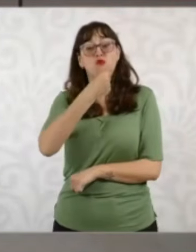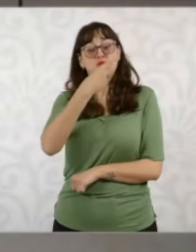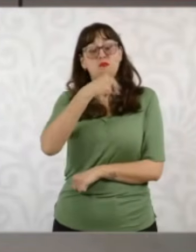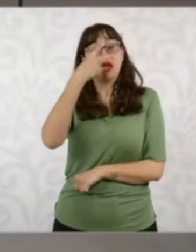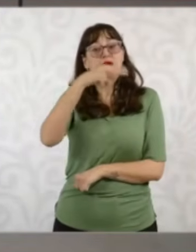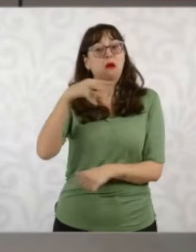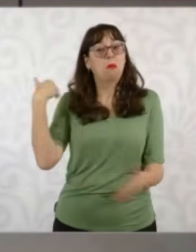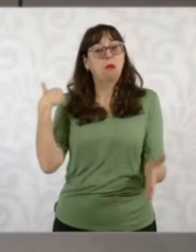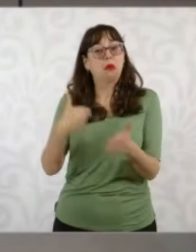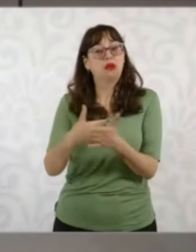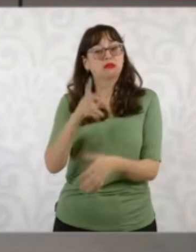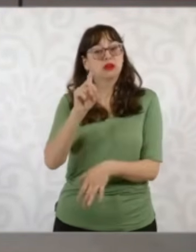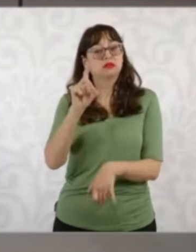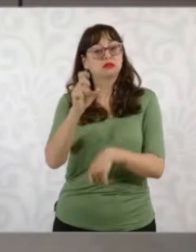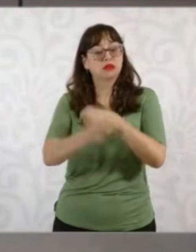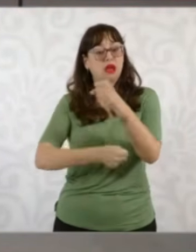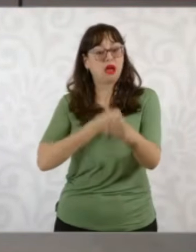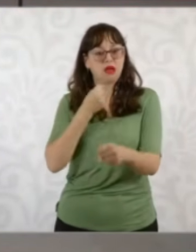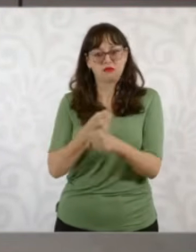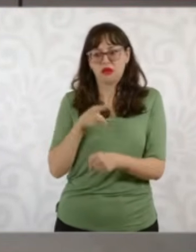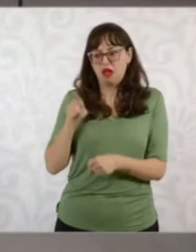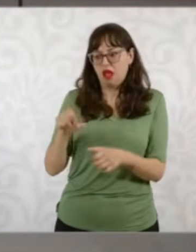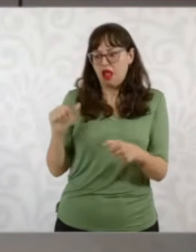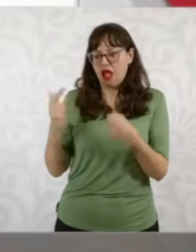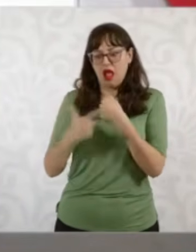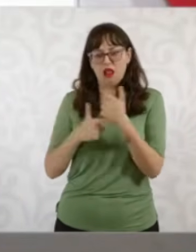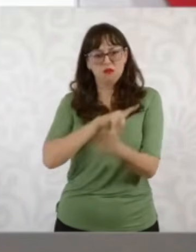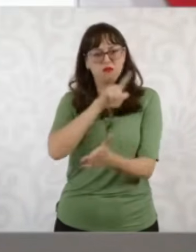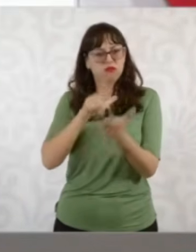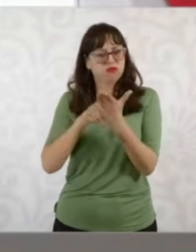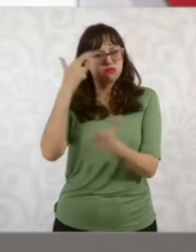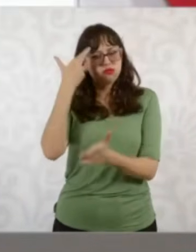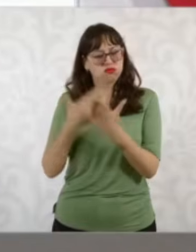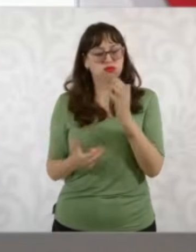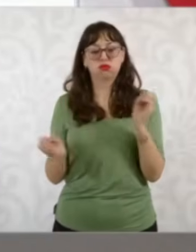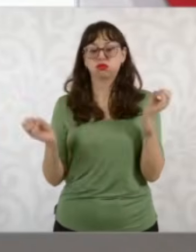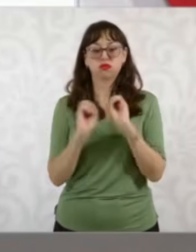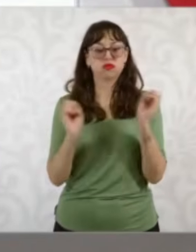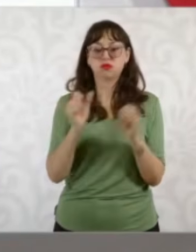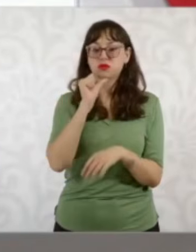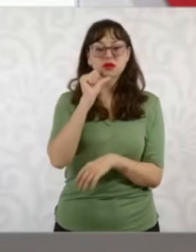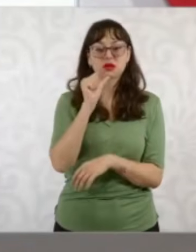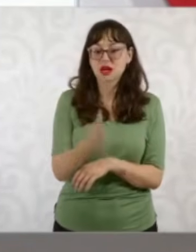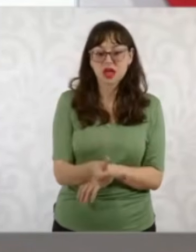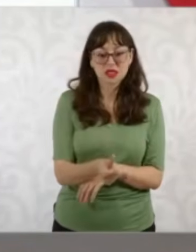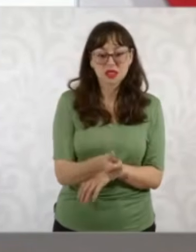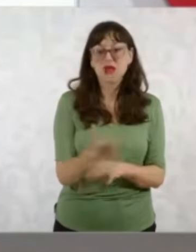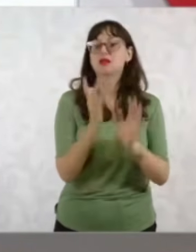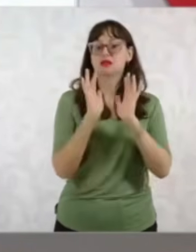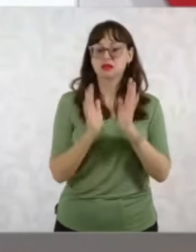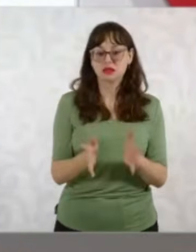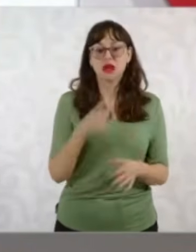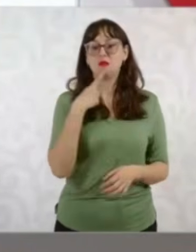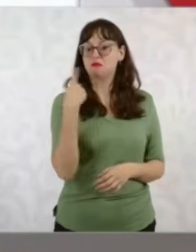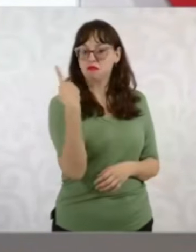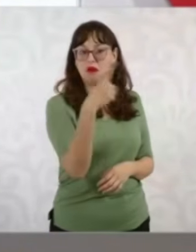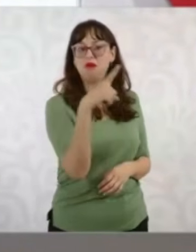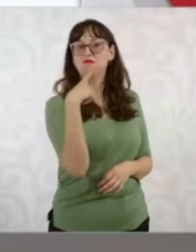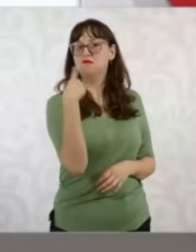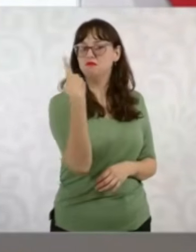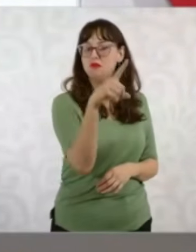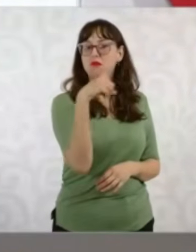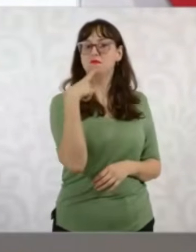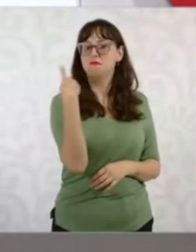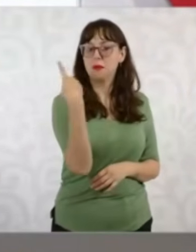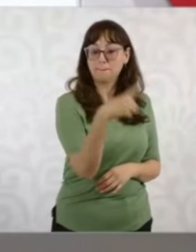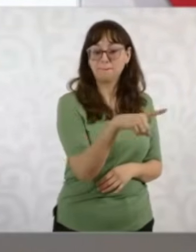en Estados Unidos sin ningún antecedente criminal. Ya México ha hecho público las denuncias que ha estado